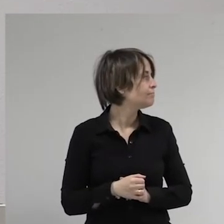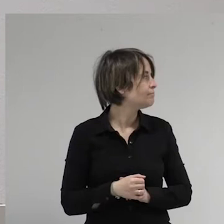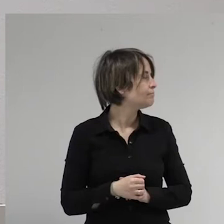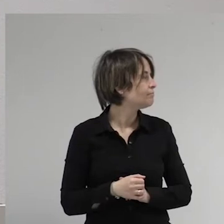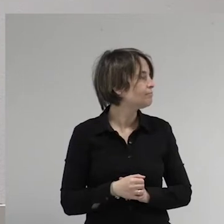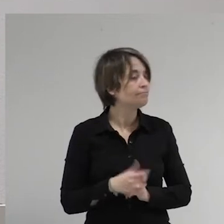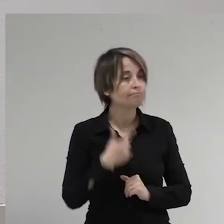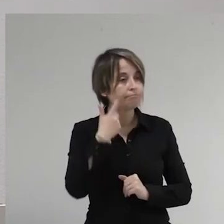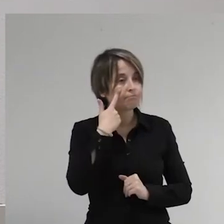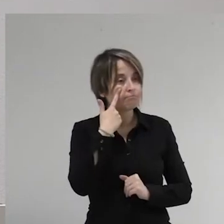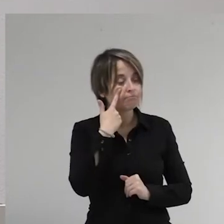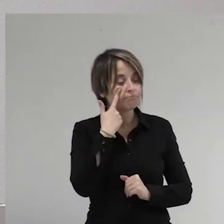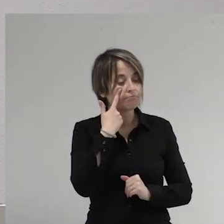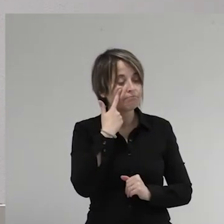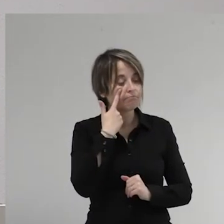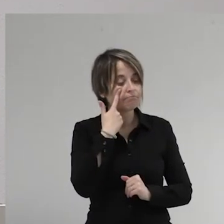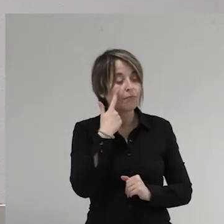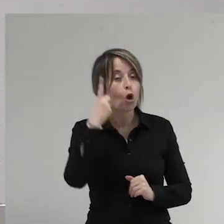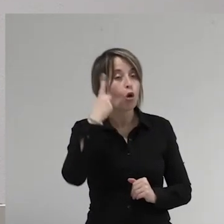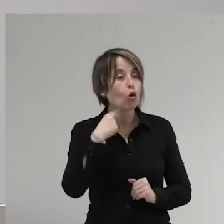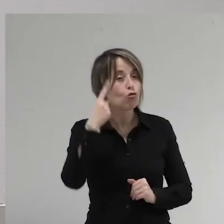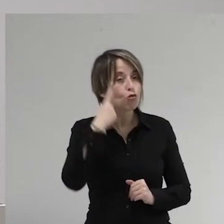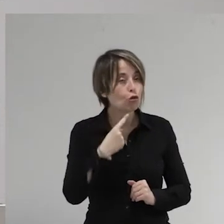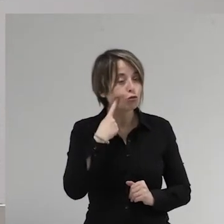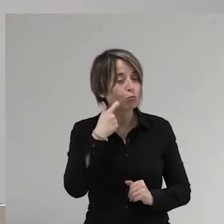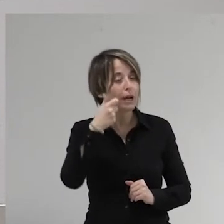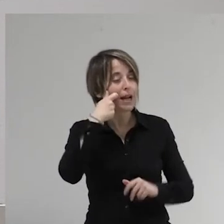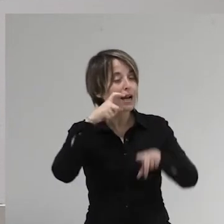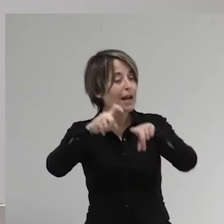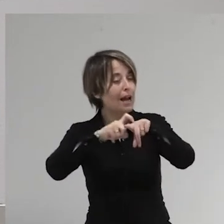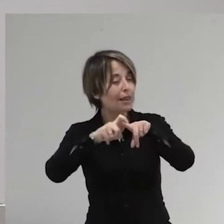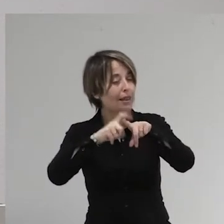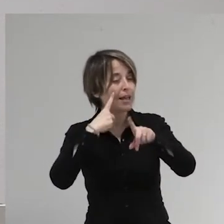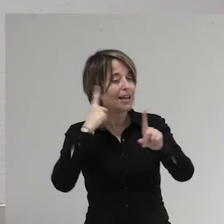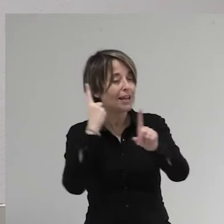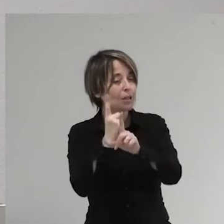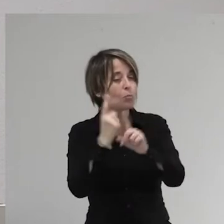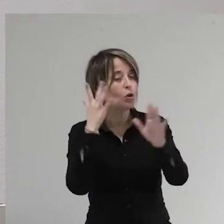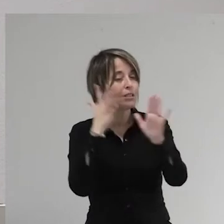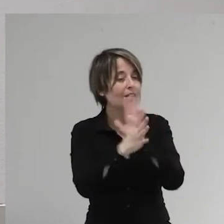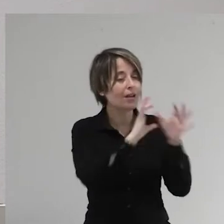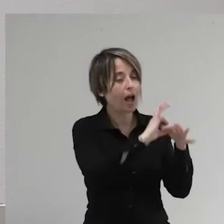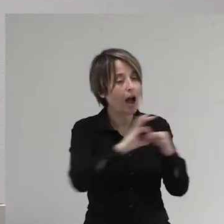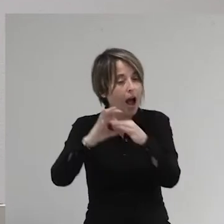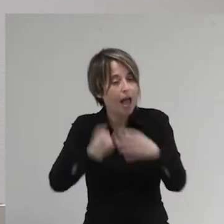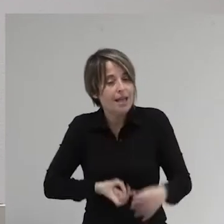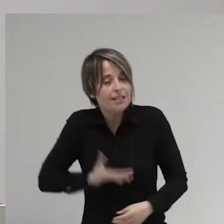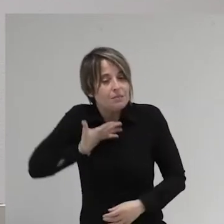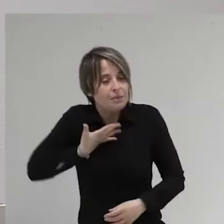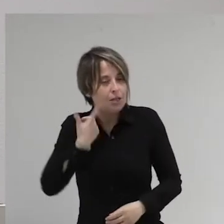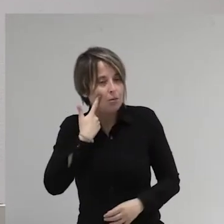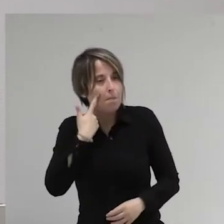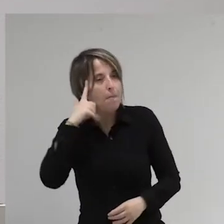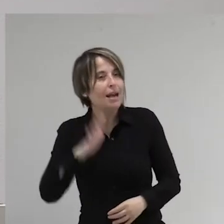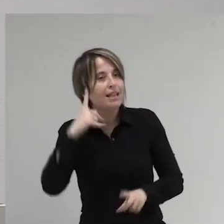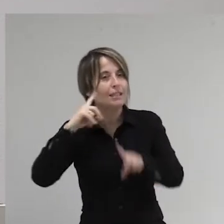Debe ser abandonado el hábito de considerar al racismo como una disposición del espíritu, como una tara